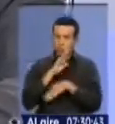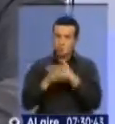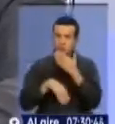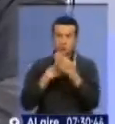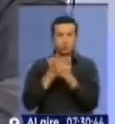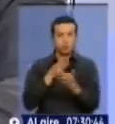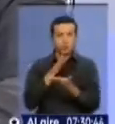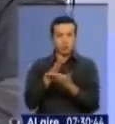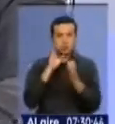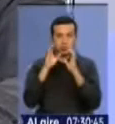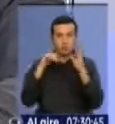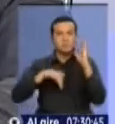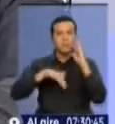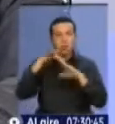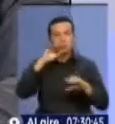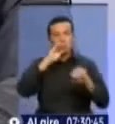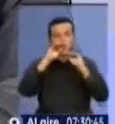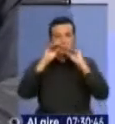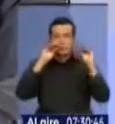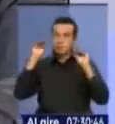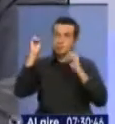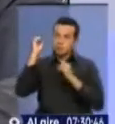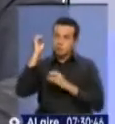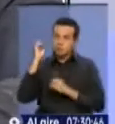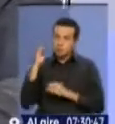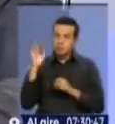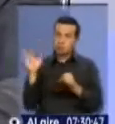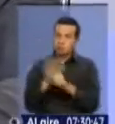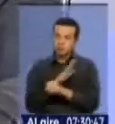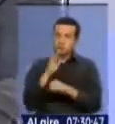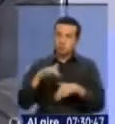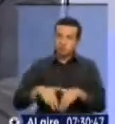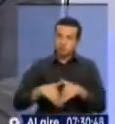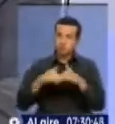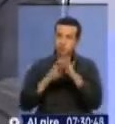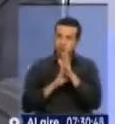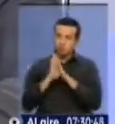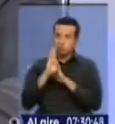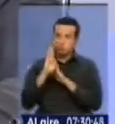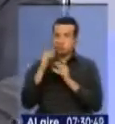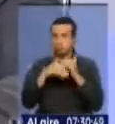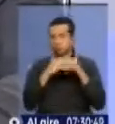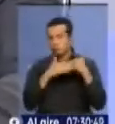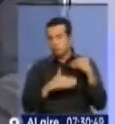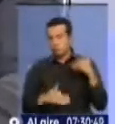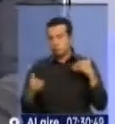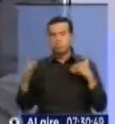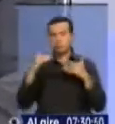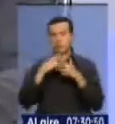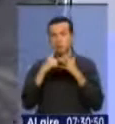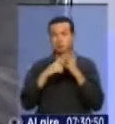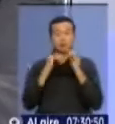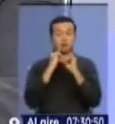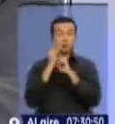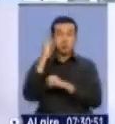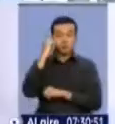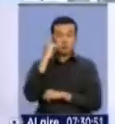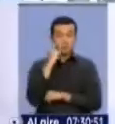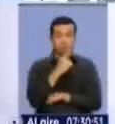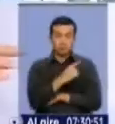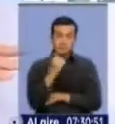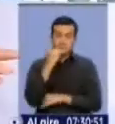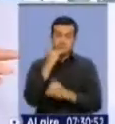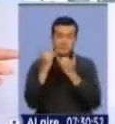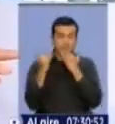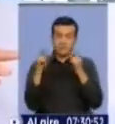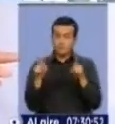medios estemos más enterados de los avances y la ejecución que siguen haciendo por parte de diferentes instituciones pero que no se cometan